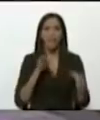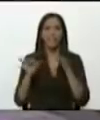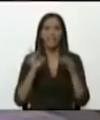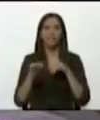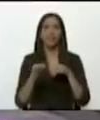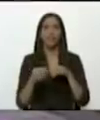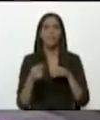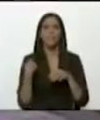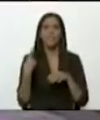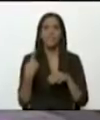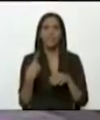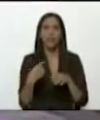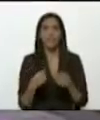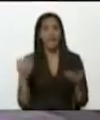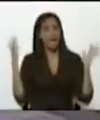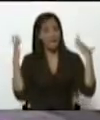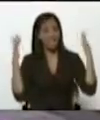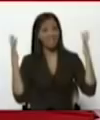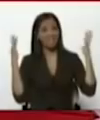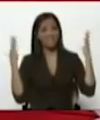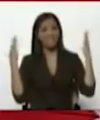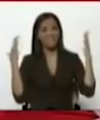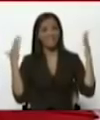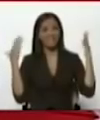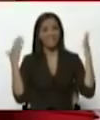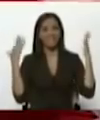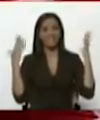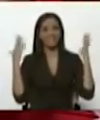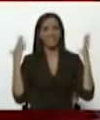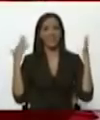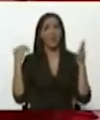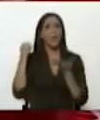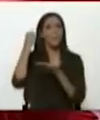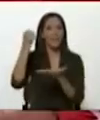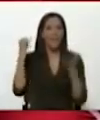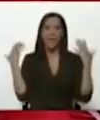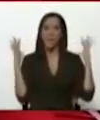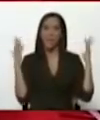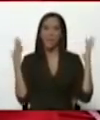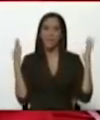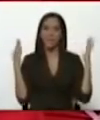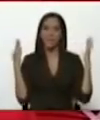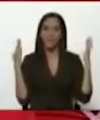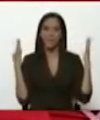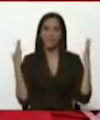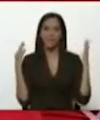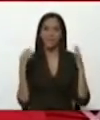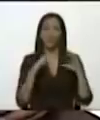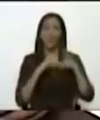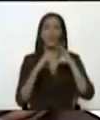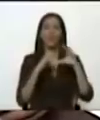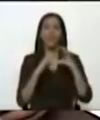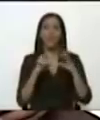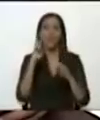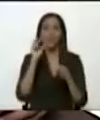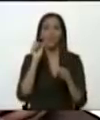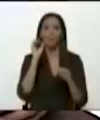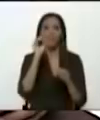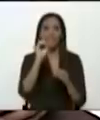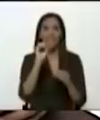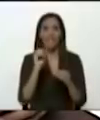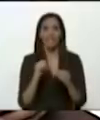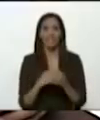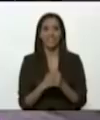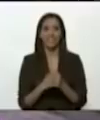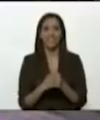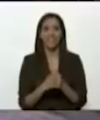Mango recibió un premio, un aplauso para el señor Cabeza de Mango. Aunque no nombró el Loco TV. Comunicador 2.0. No nombró Loco TV. El